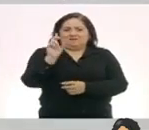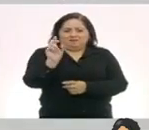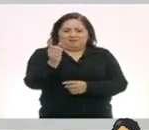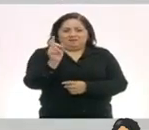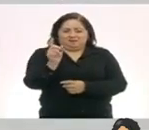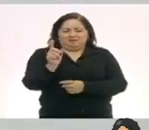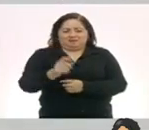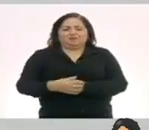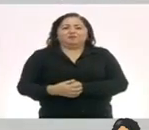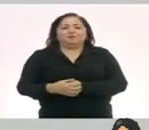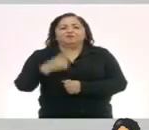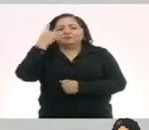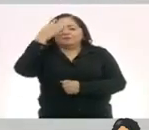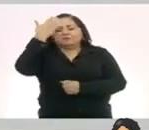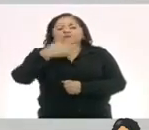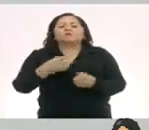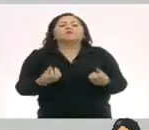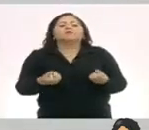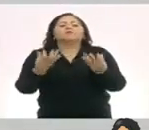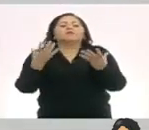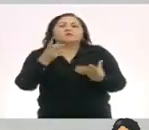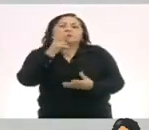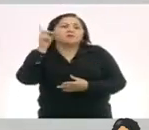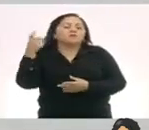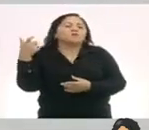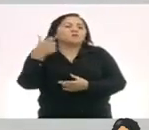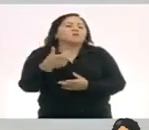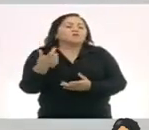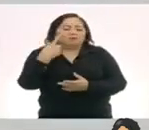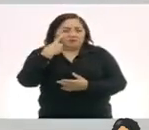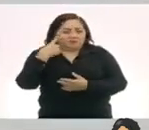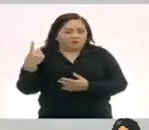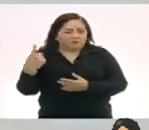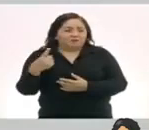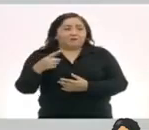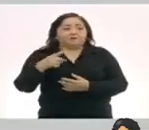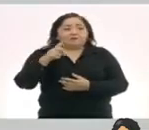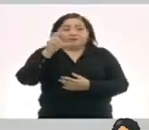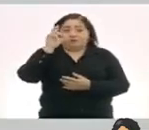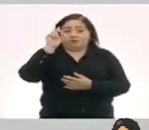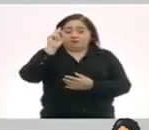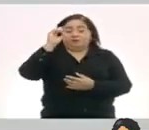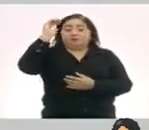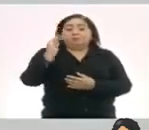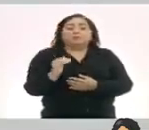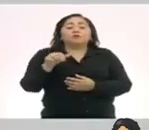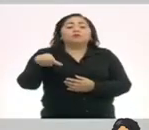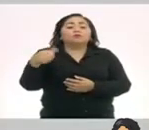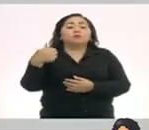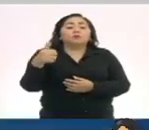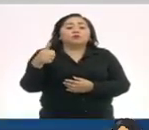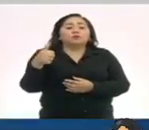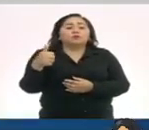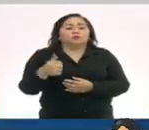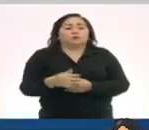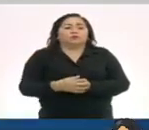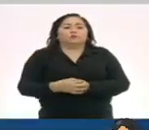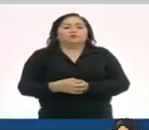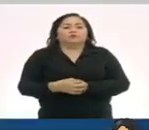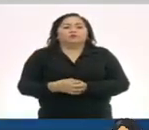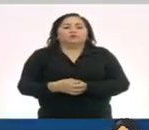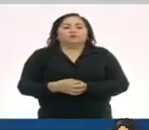saber cuánto es lo que aportó mi papá. Es correcto. Entonces, 30 menos 11 son